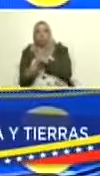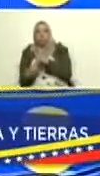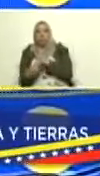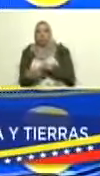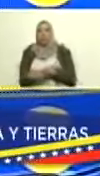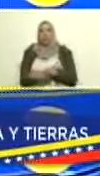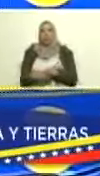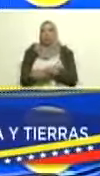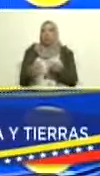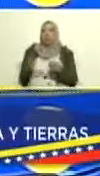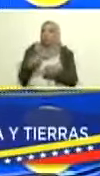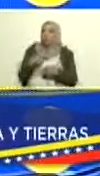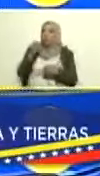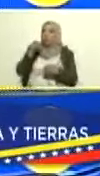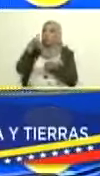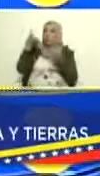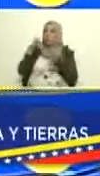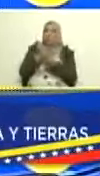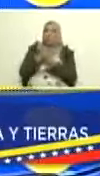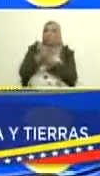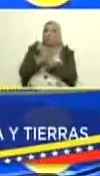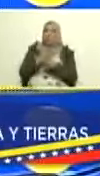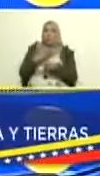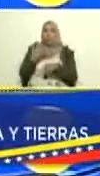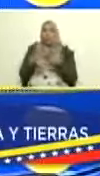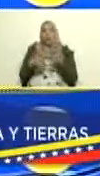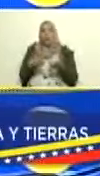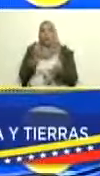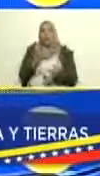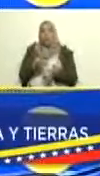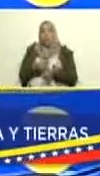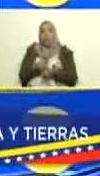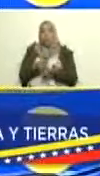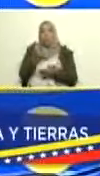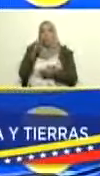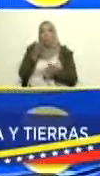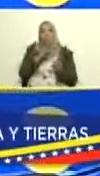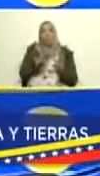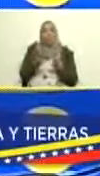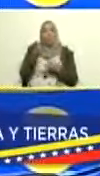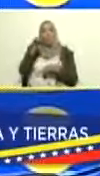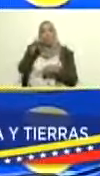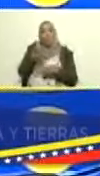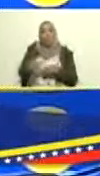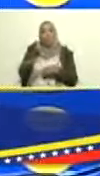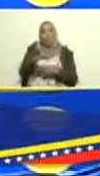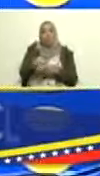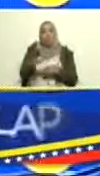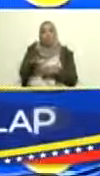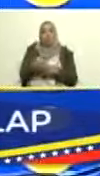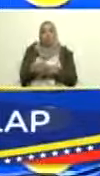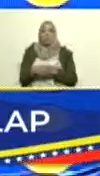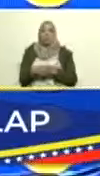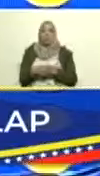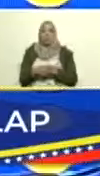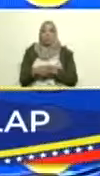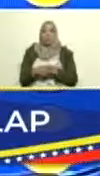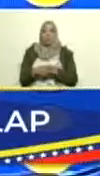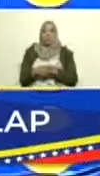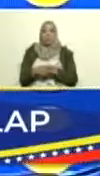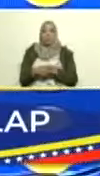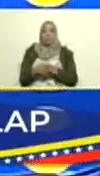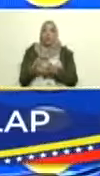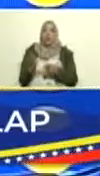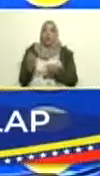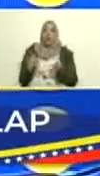Una admiración a esta forma de organización que el pueblo construyó, no solo para la